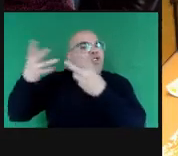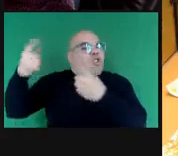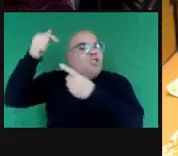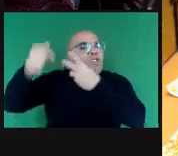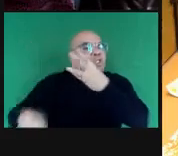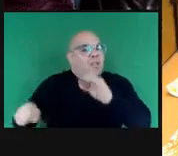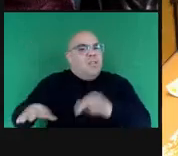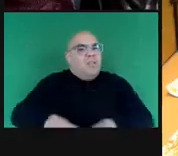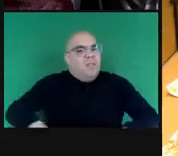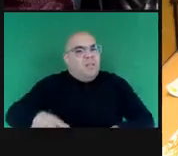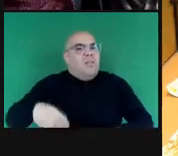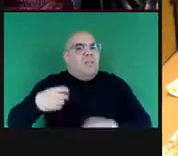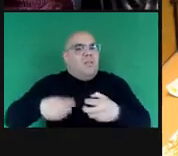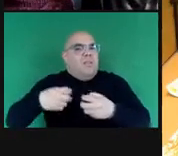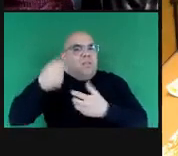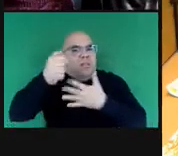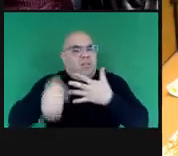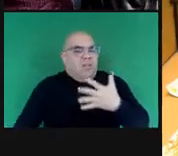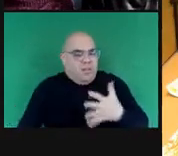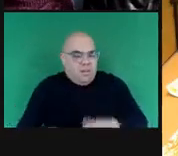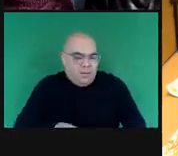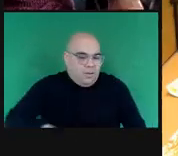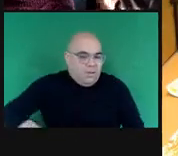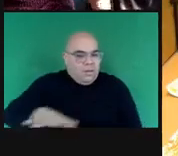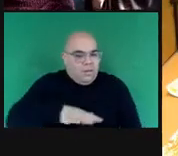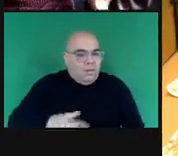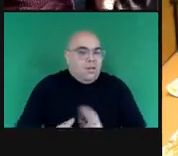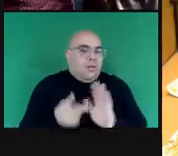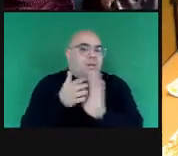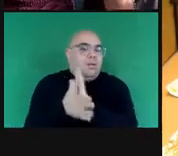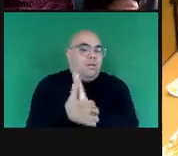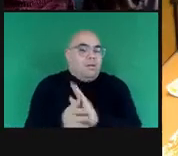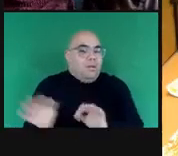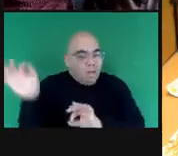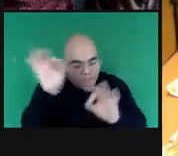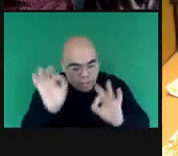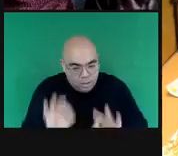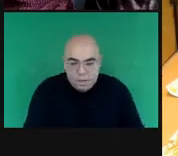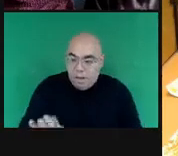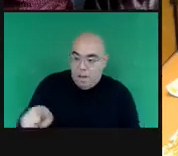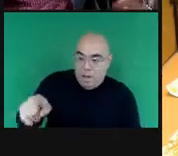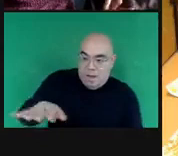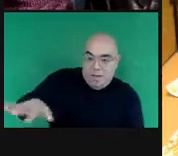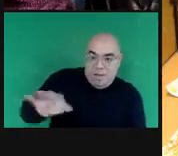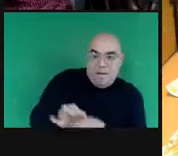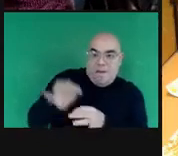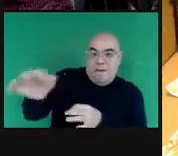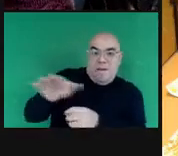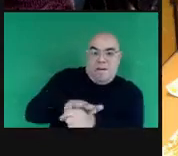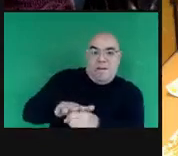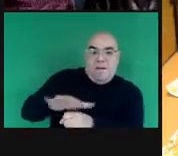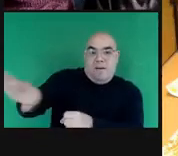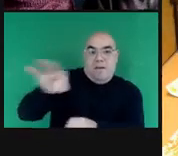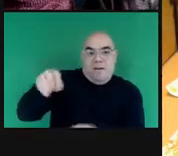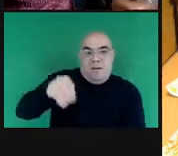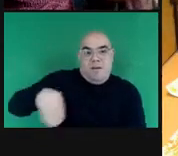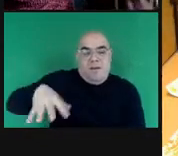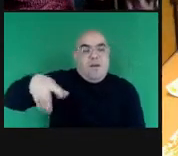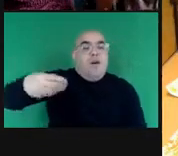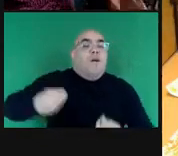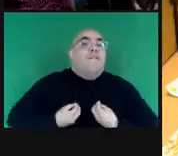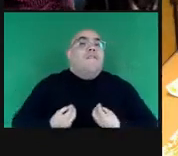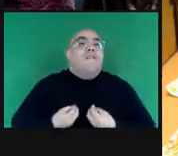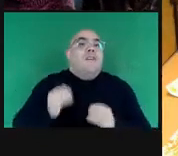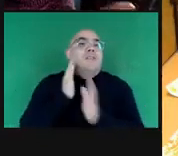complejas. Y pues nosotros realmente no escogimos este barrio porque quedaba en el centro de Bogotá,